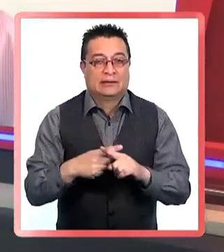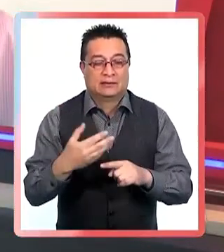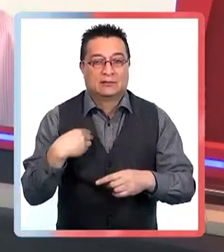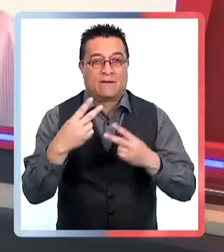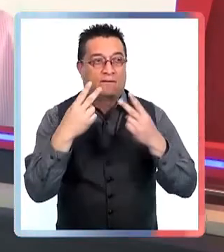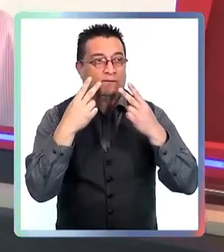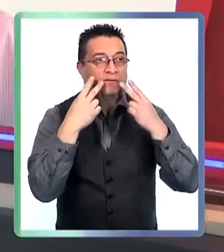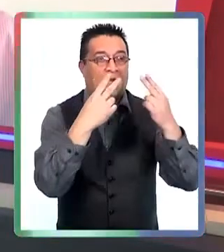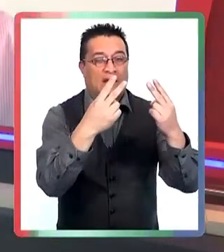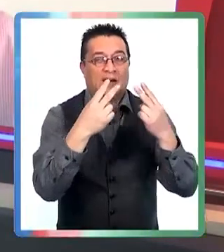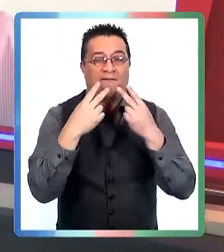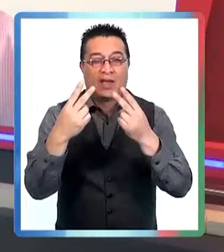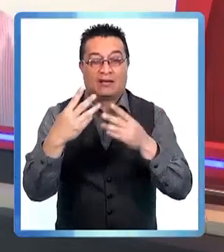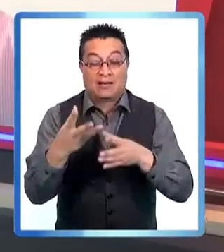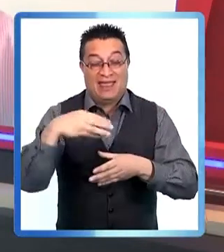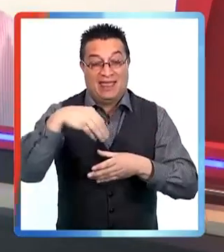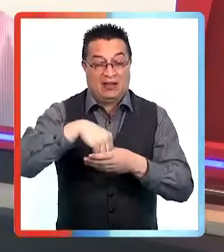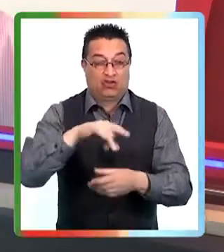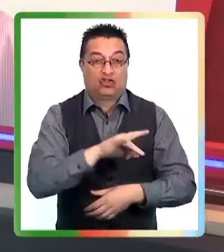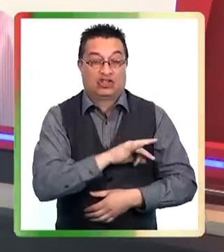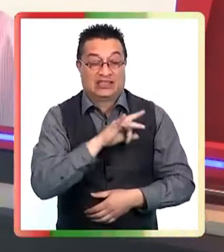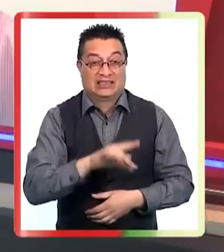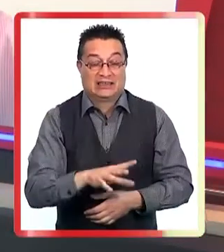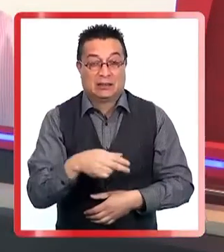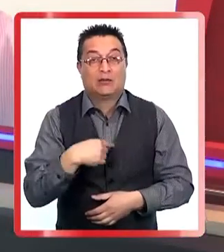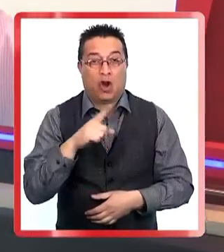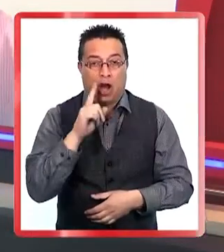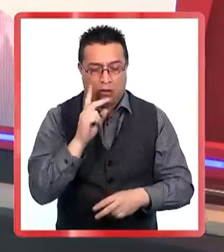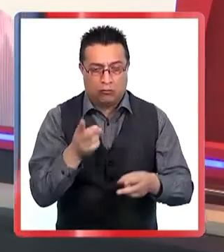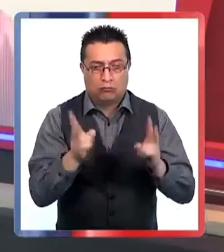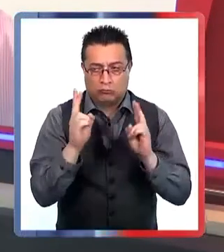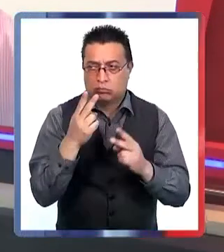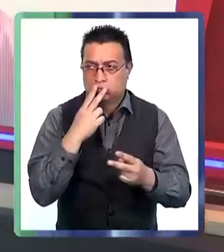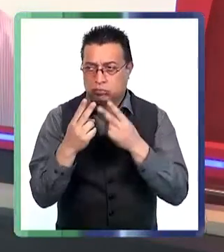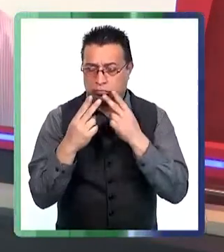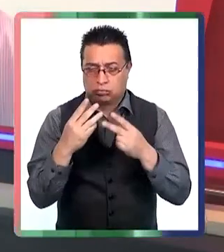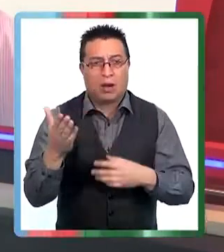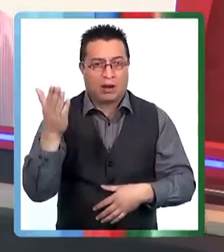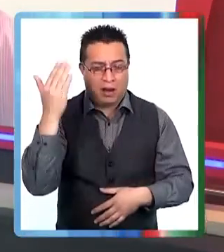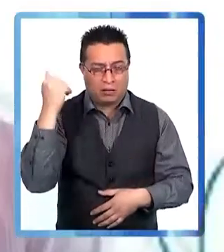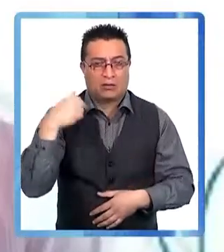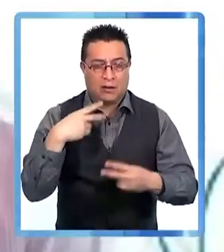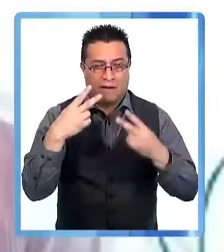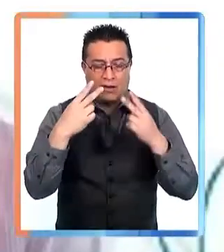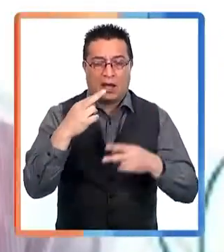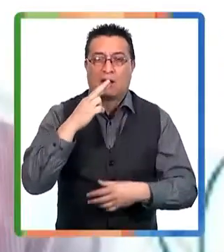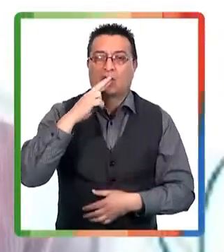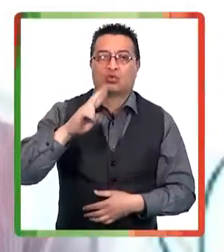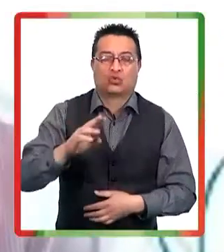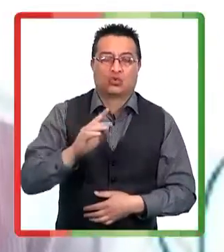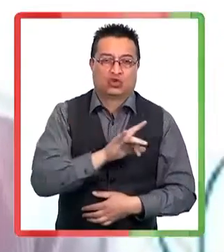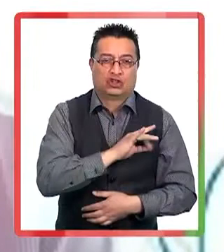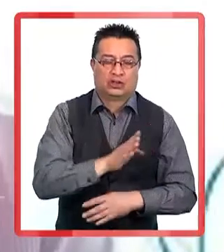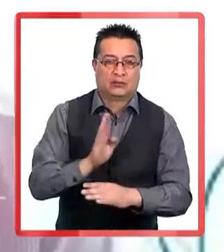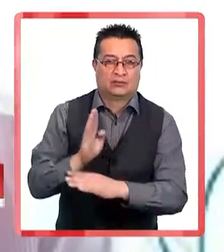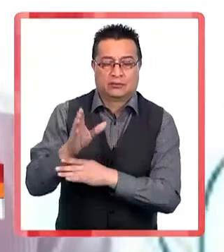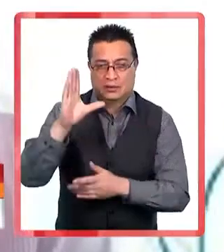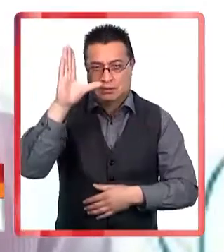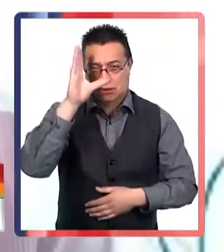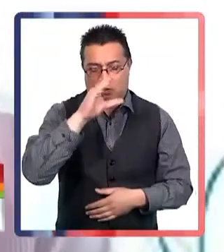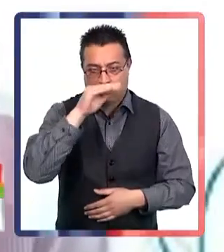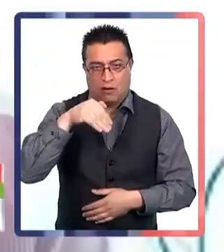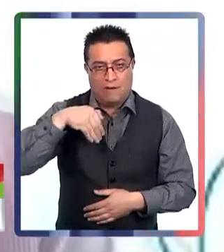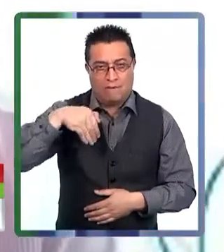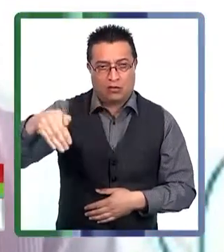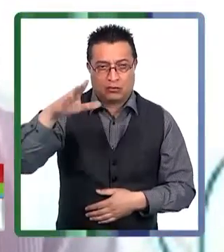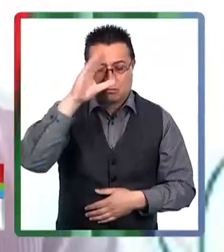estar en viajes dentro del país en los cuales se fumaba. Yo viajaba al sur del país de